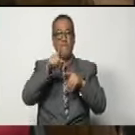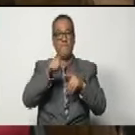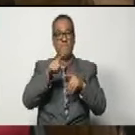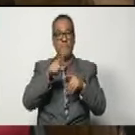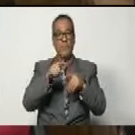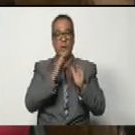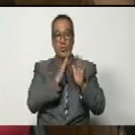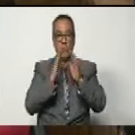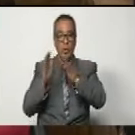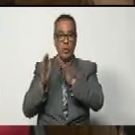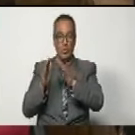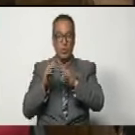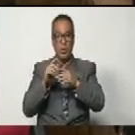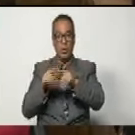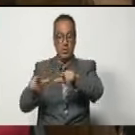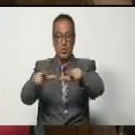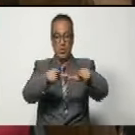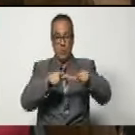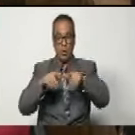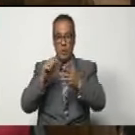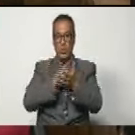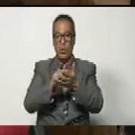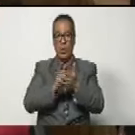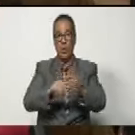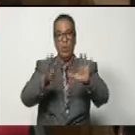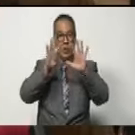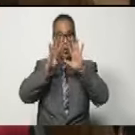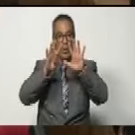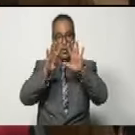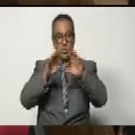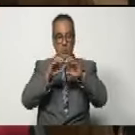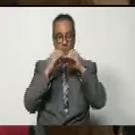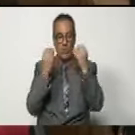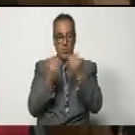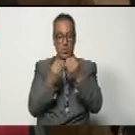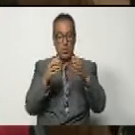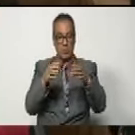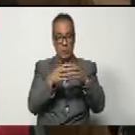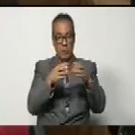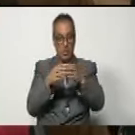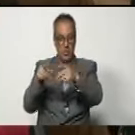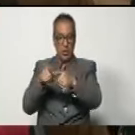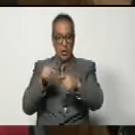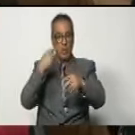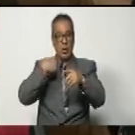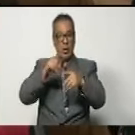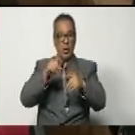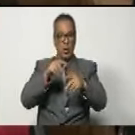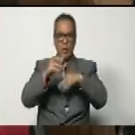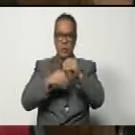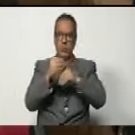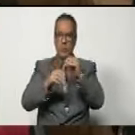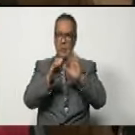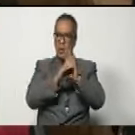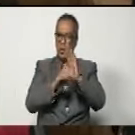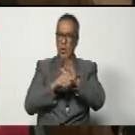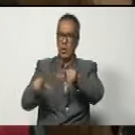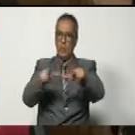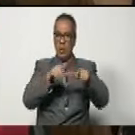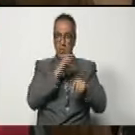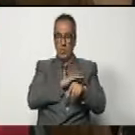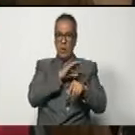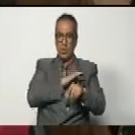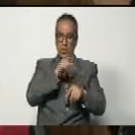la organización sectorial, artículo 9. La organización sectorial es aquella que se constituye por un sector